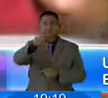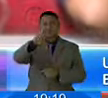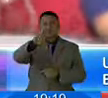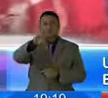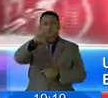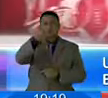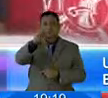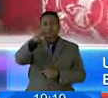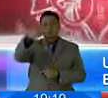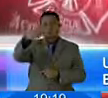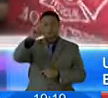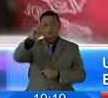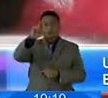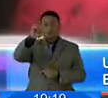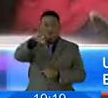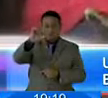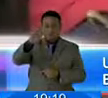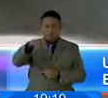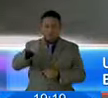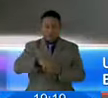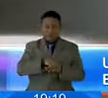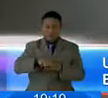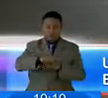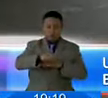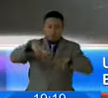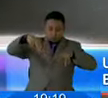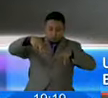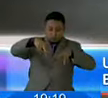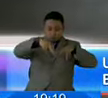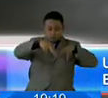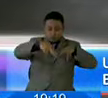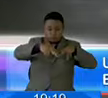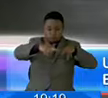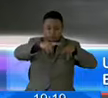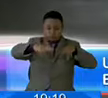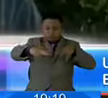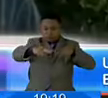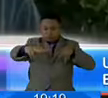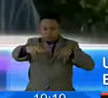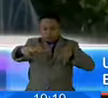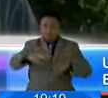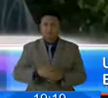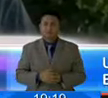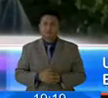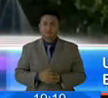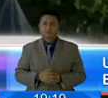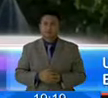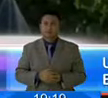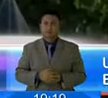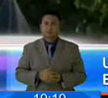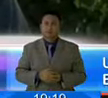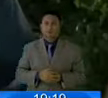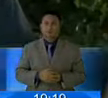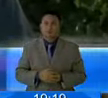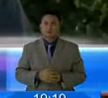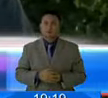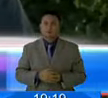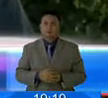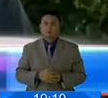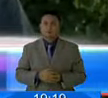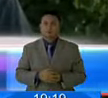Lorenzo Homero, fue arrastrado por la corriente que creció tras varias horas de lluvia. No está así el lanchito de